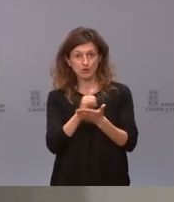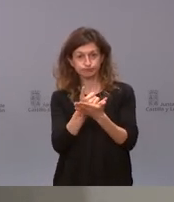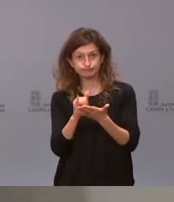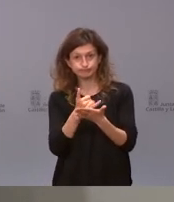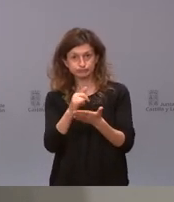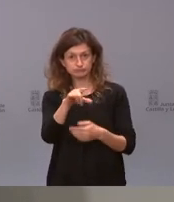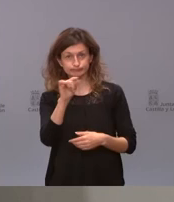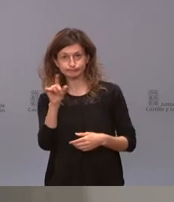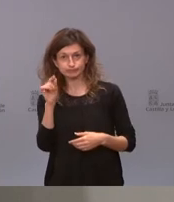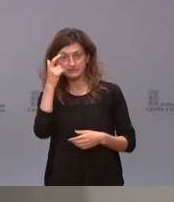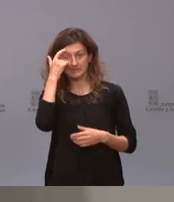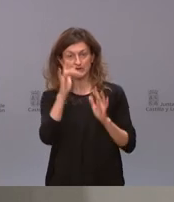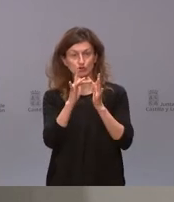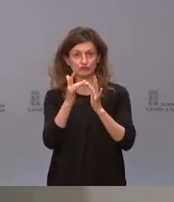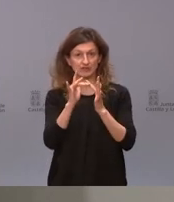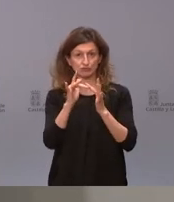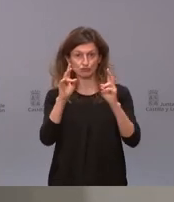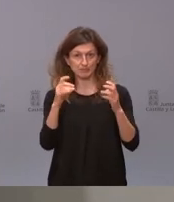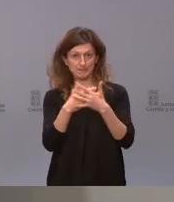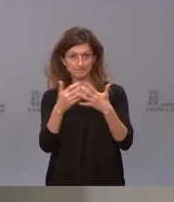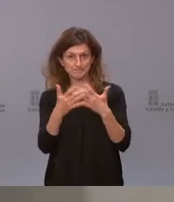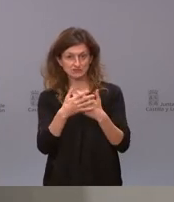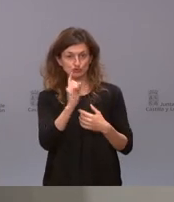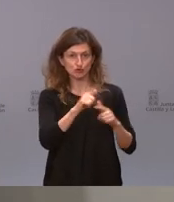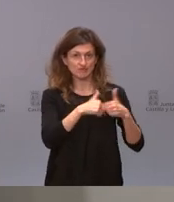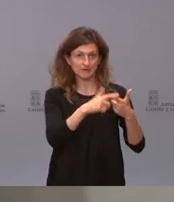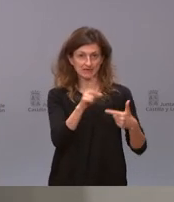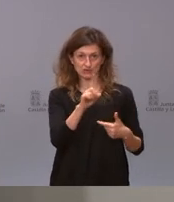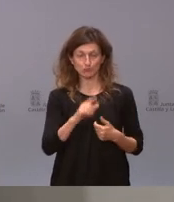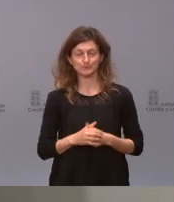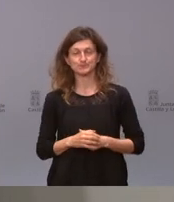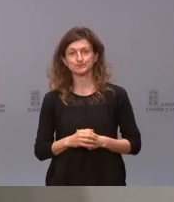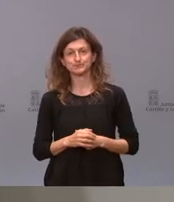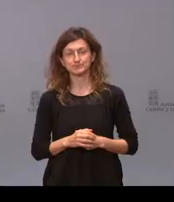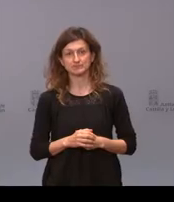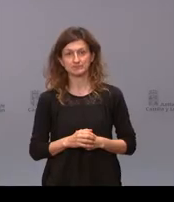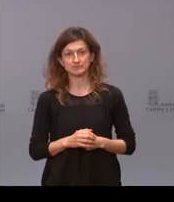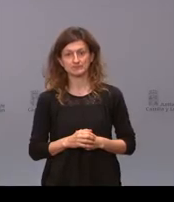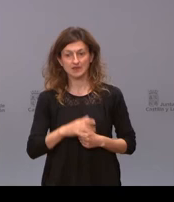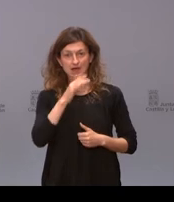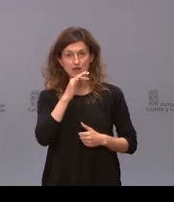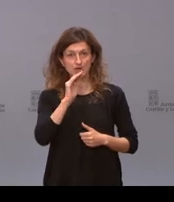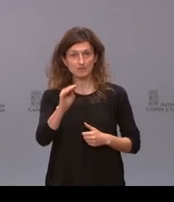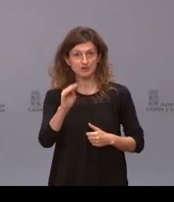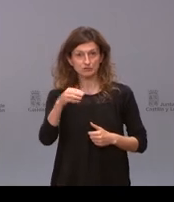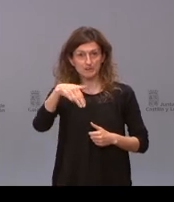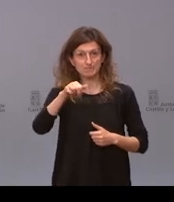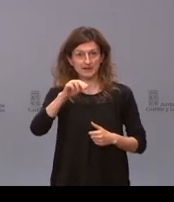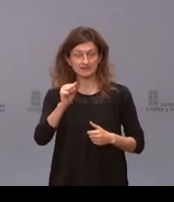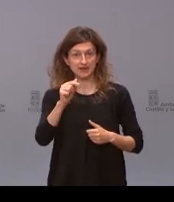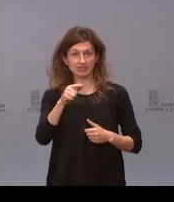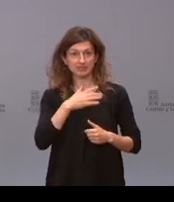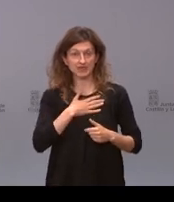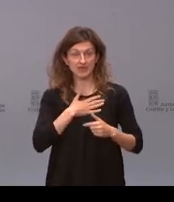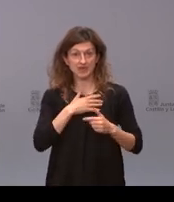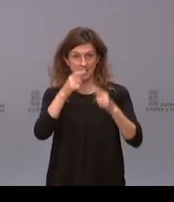contactos a otros niveles que el exclusivamente familiar vamos a dar paso ya marta martín gil del